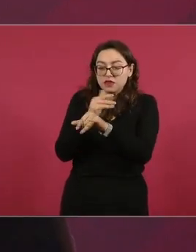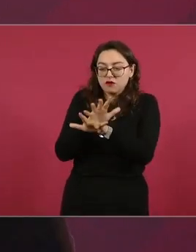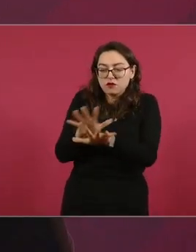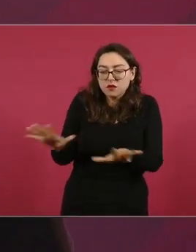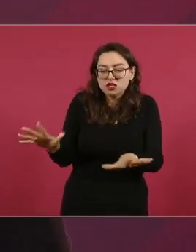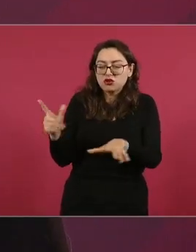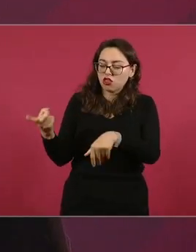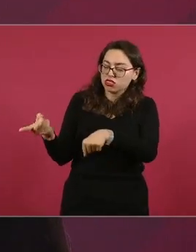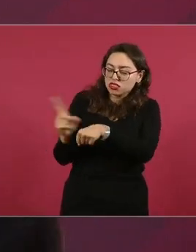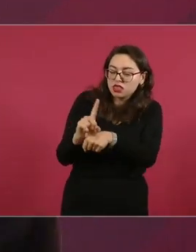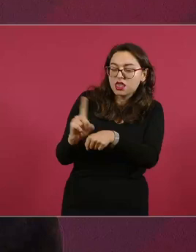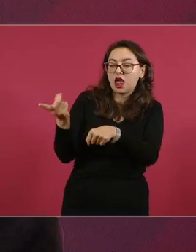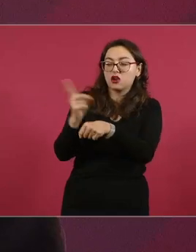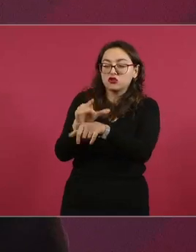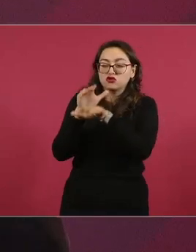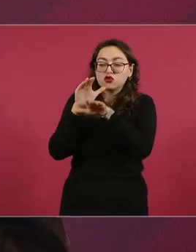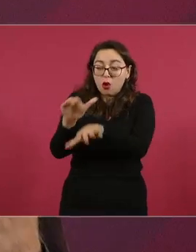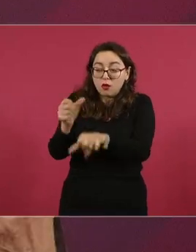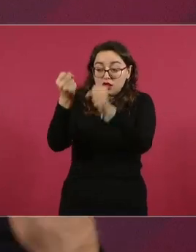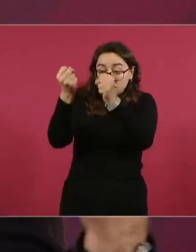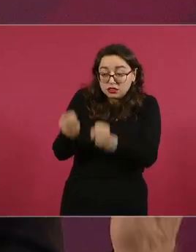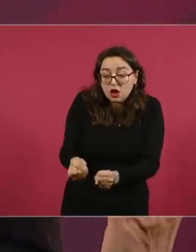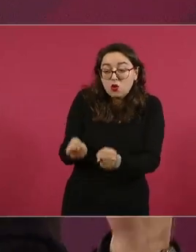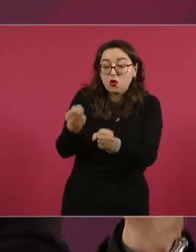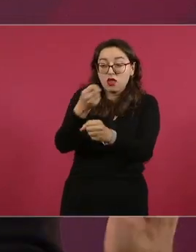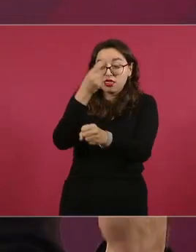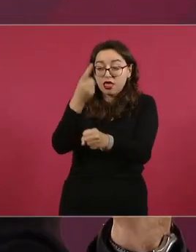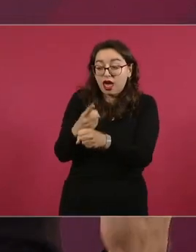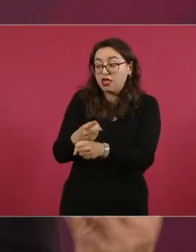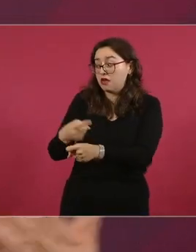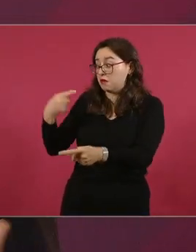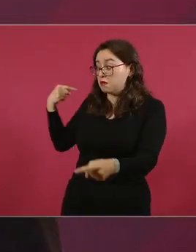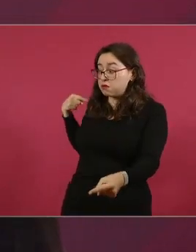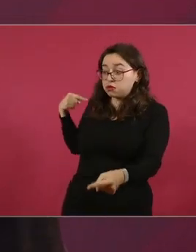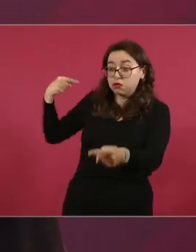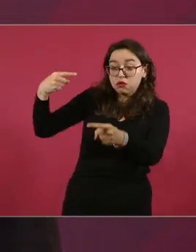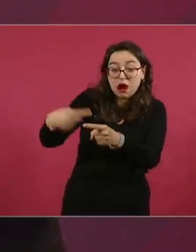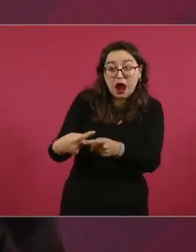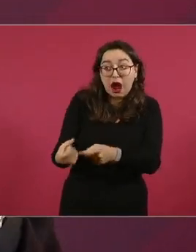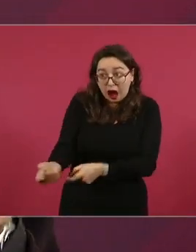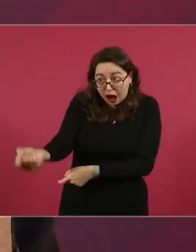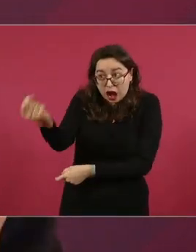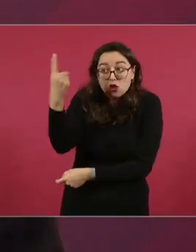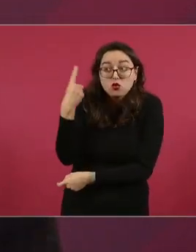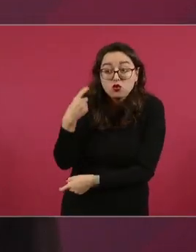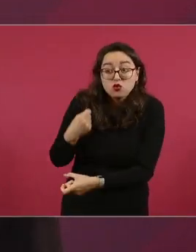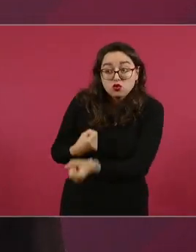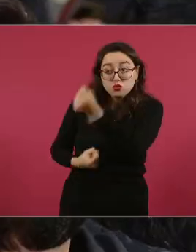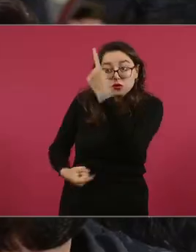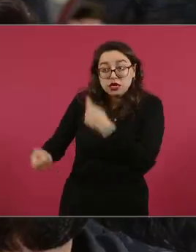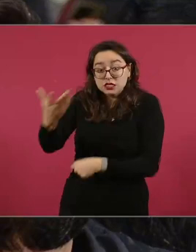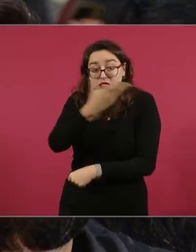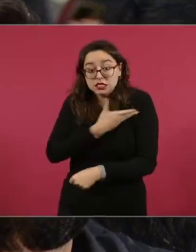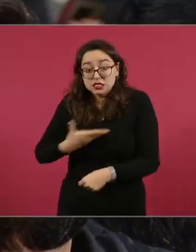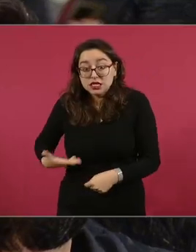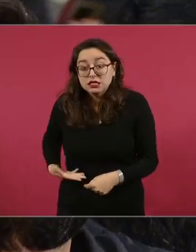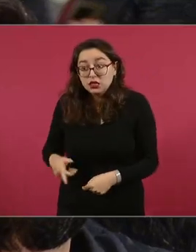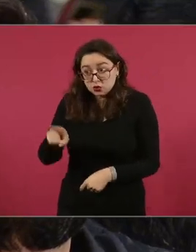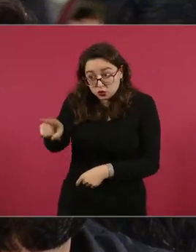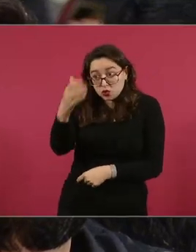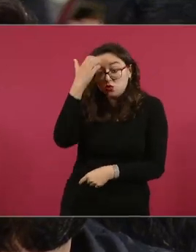reporte de lo sucedido en las últimas 24 horas en el país. ¿Conoces a alguien, algún